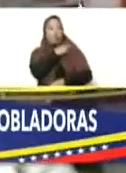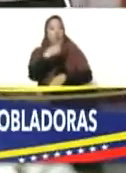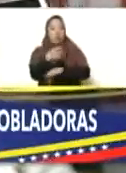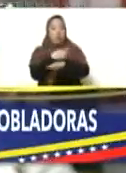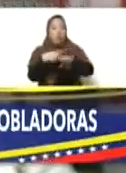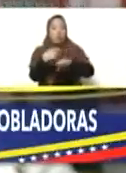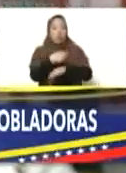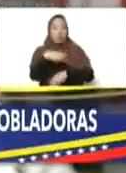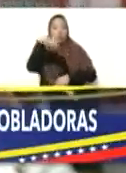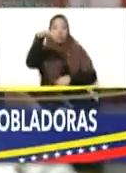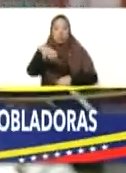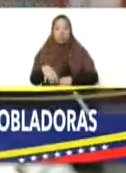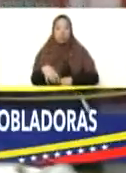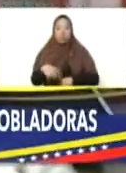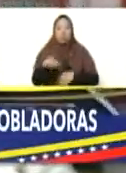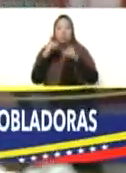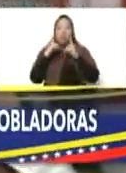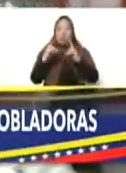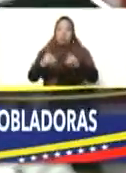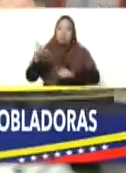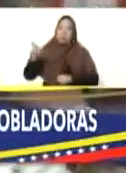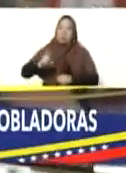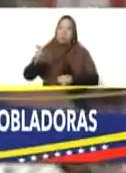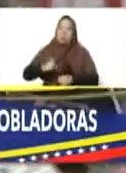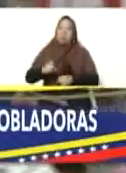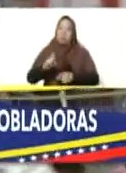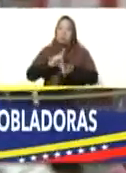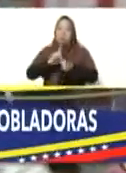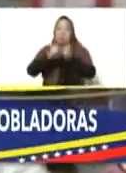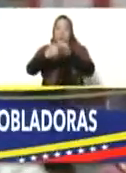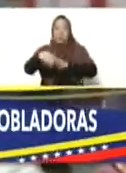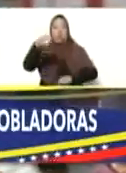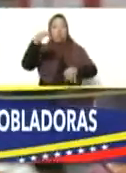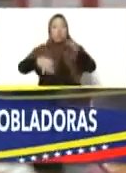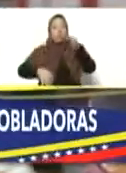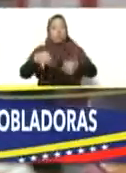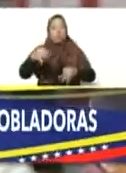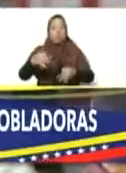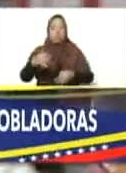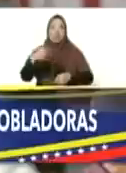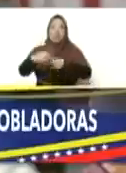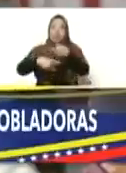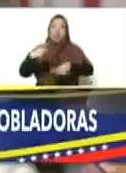por qué smn necesitamos que sea destranque este asunto